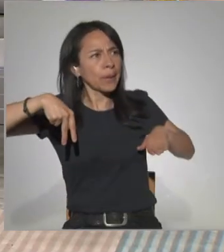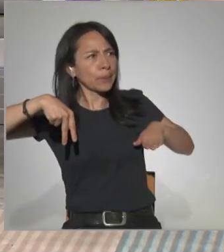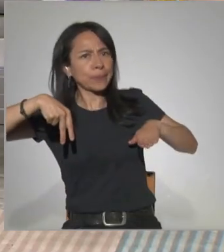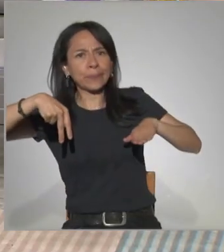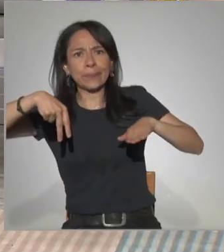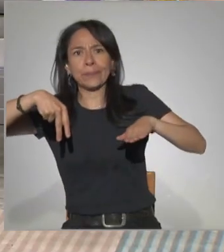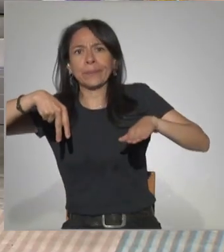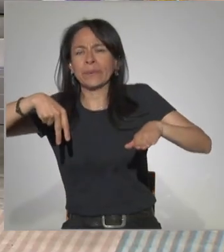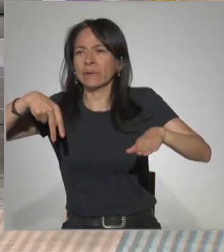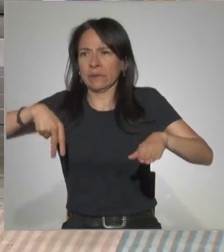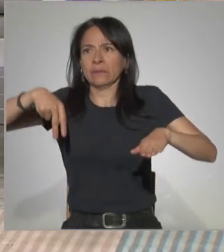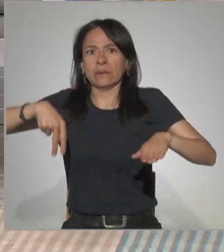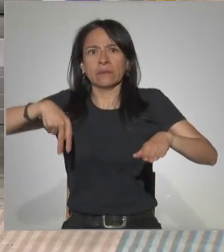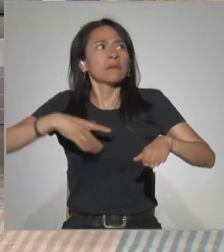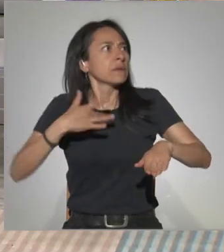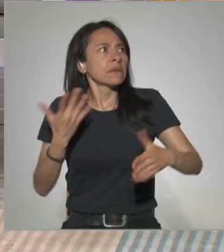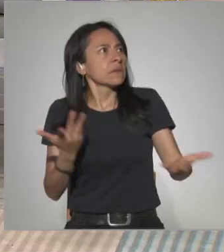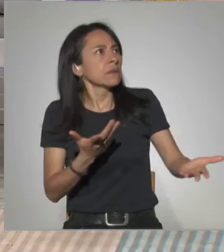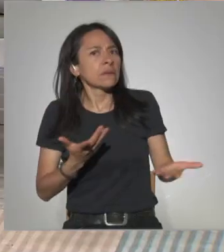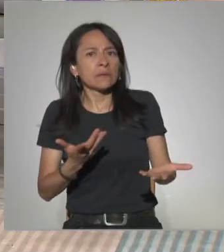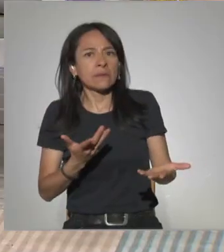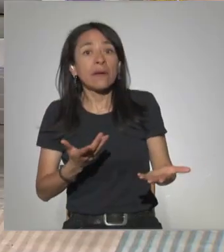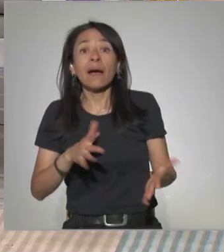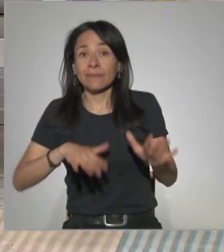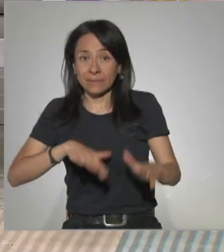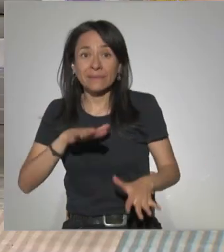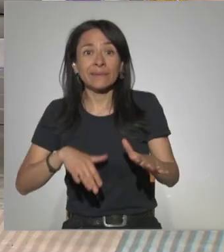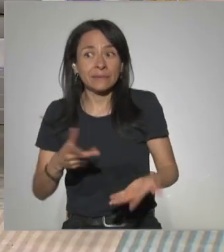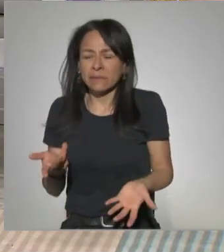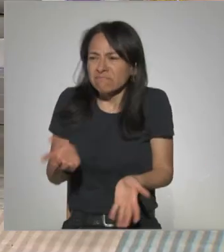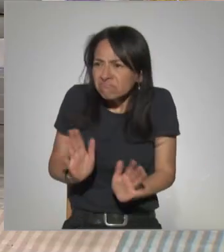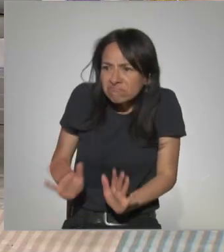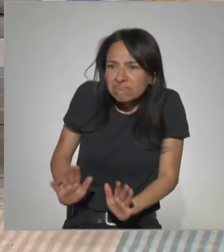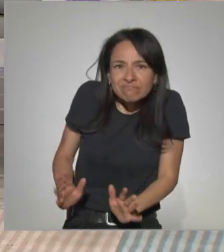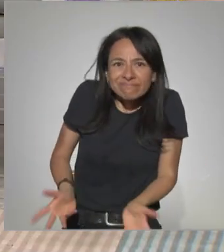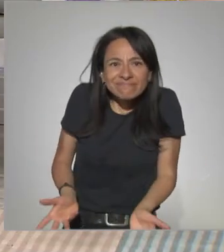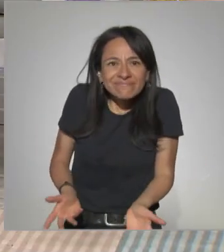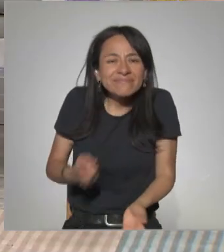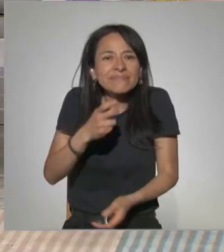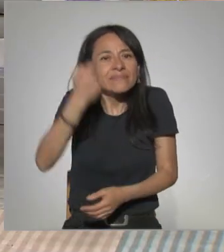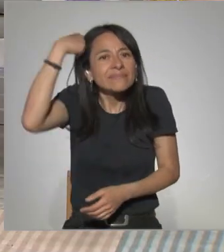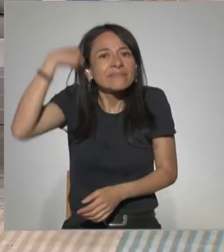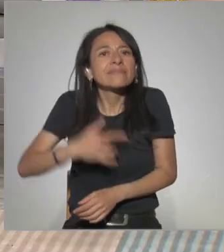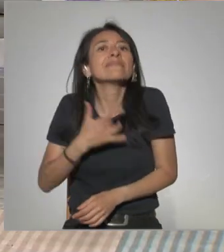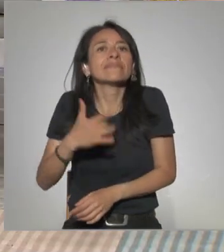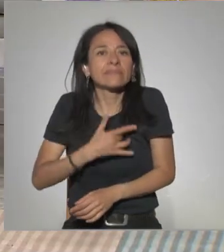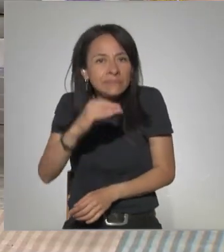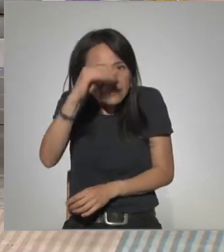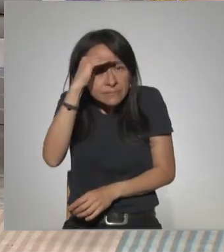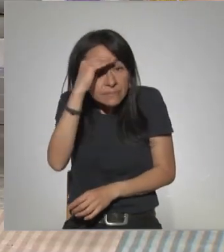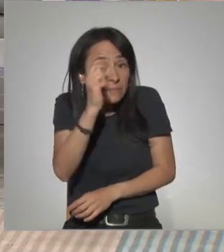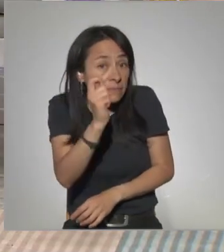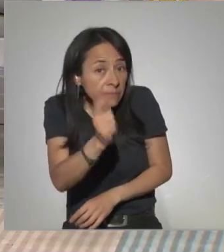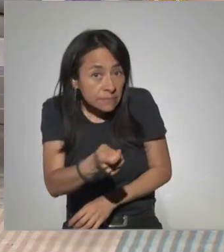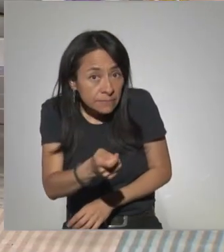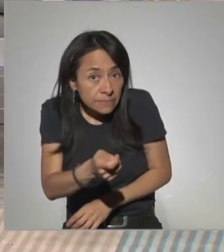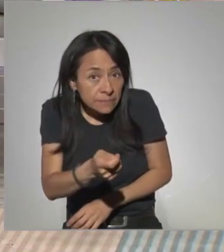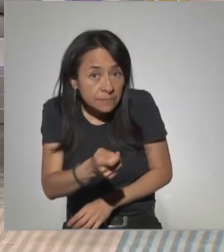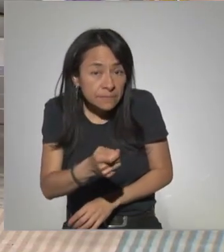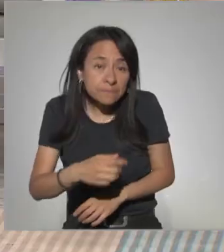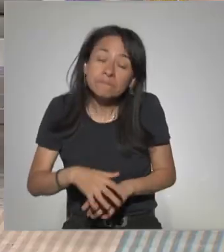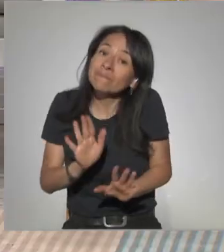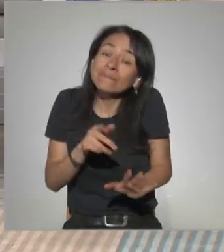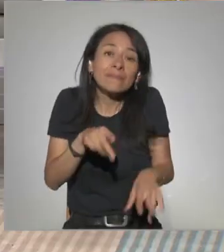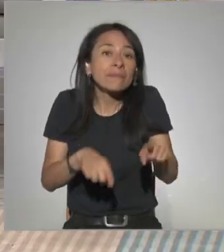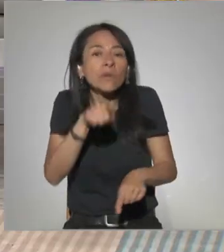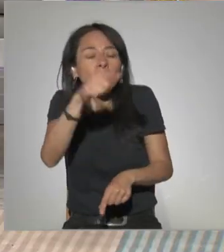forma como tú reaccionas ante lo que tú crees que es una